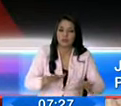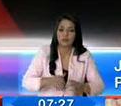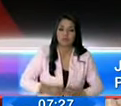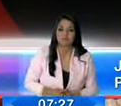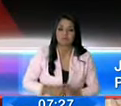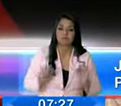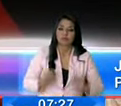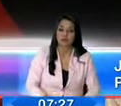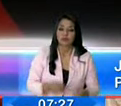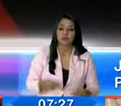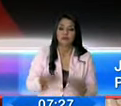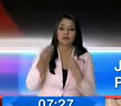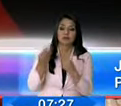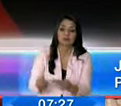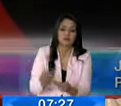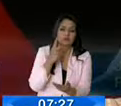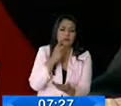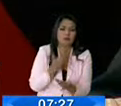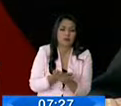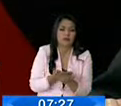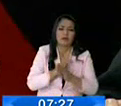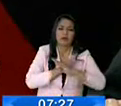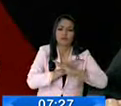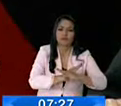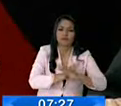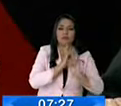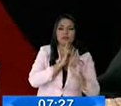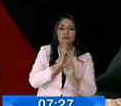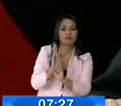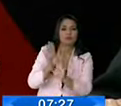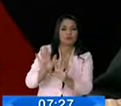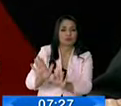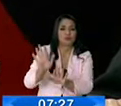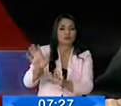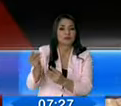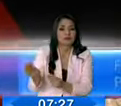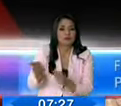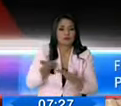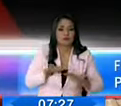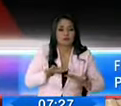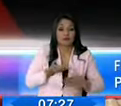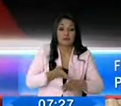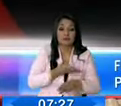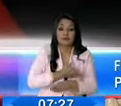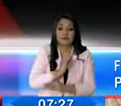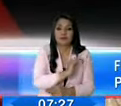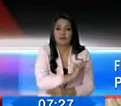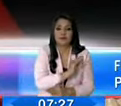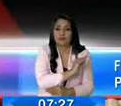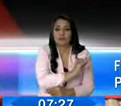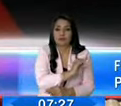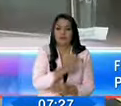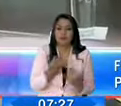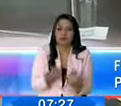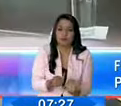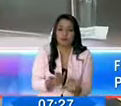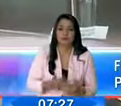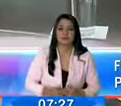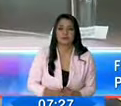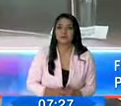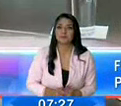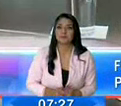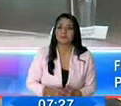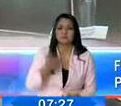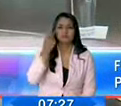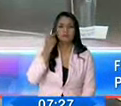para dar su respuesta a la notificación que se le va a hacer el día de hoy. Esta decisión